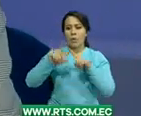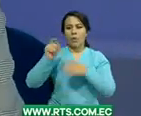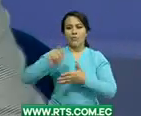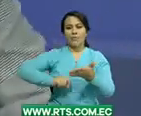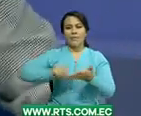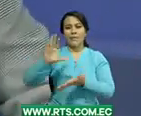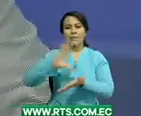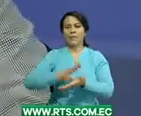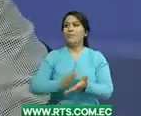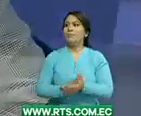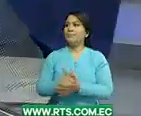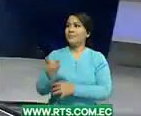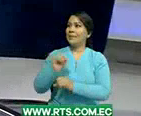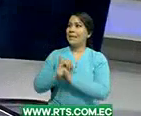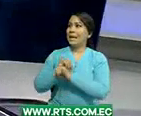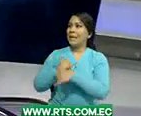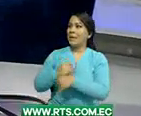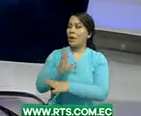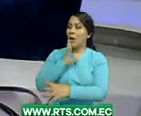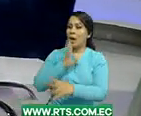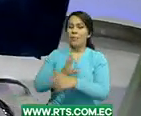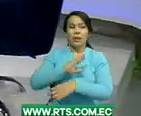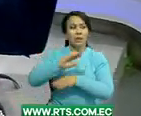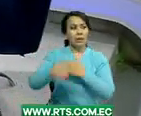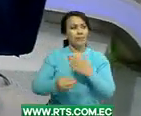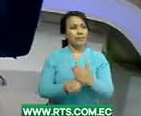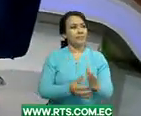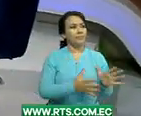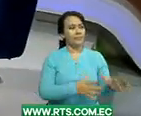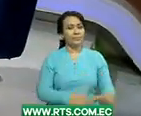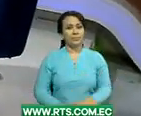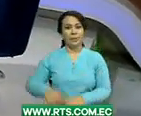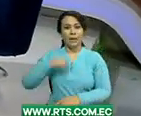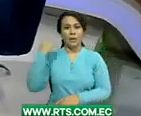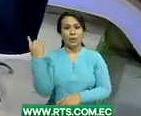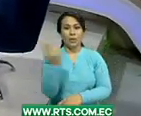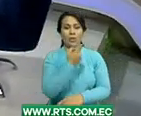ciudad. Ingeniero Zapata, cuando hablamos de la repotenciación